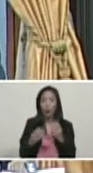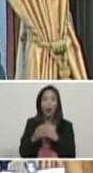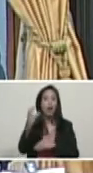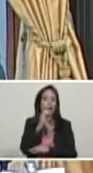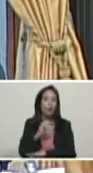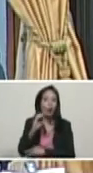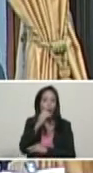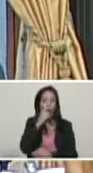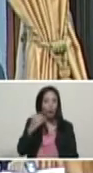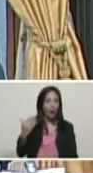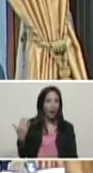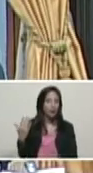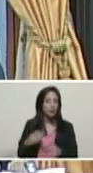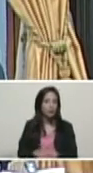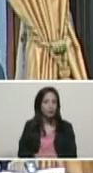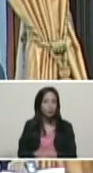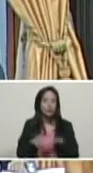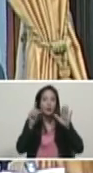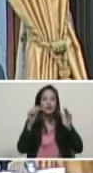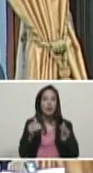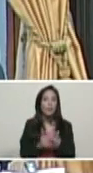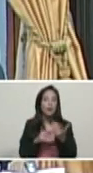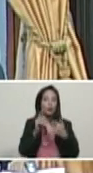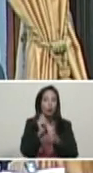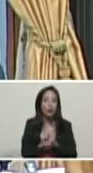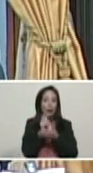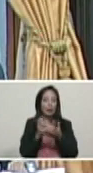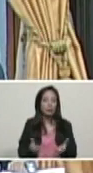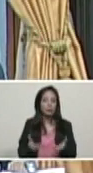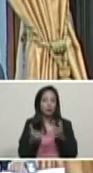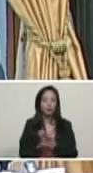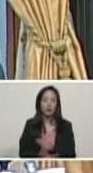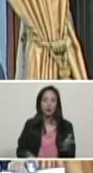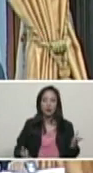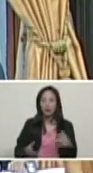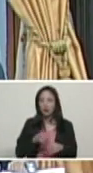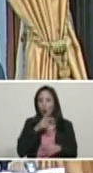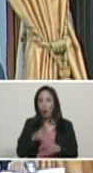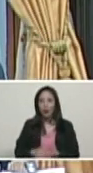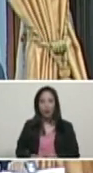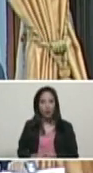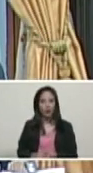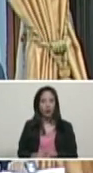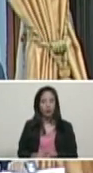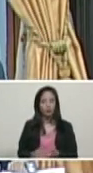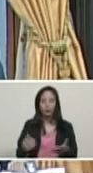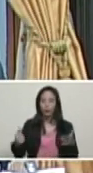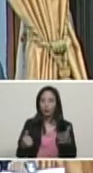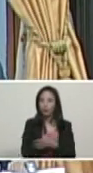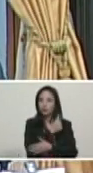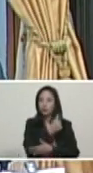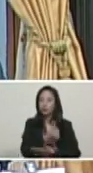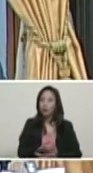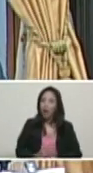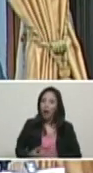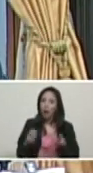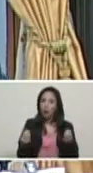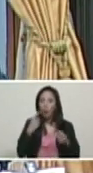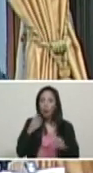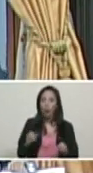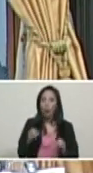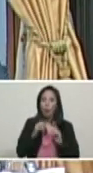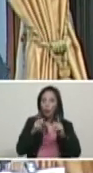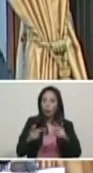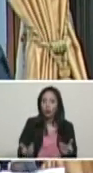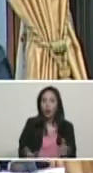nos sabotearon como 6.000 toneladas y dañaron esa oportunidad feliz para que ustedes organicen